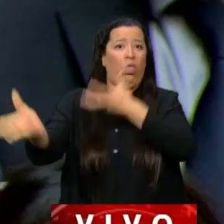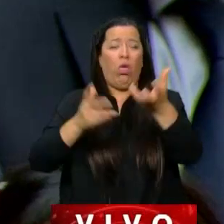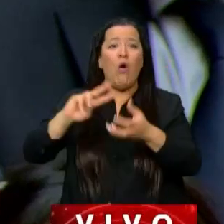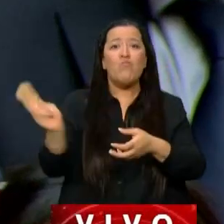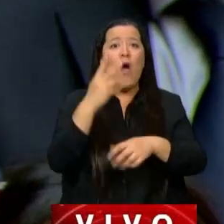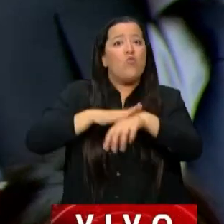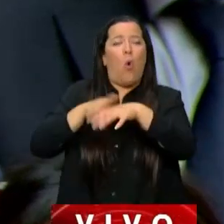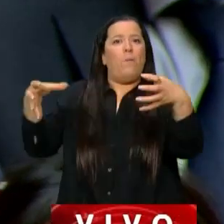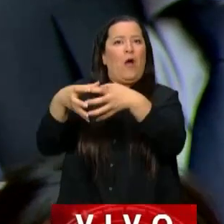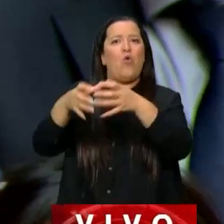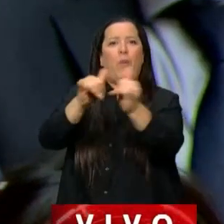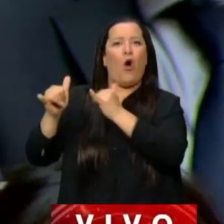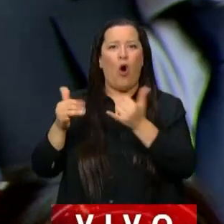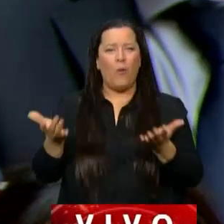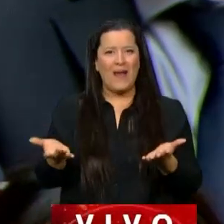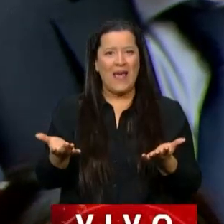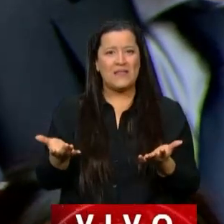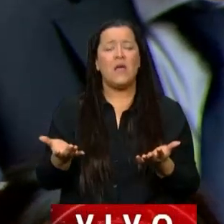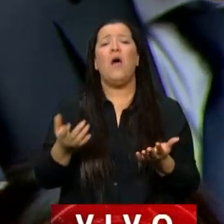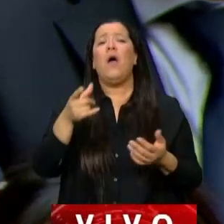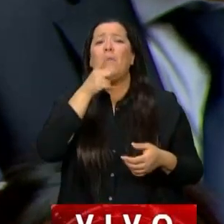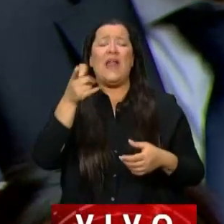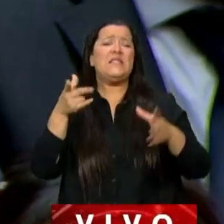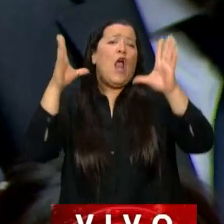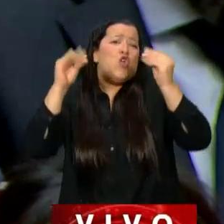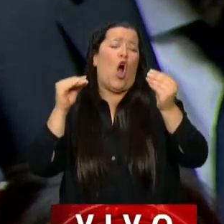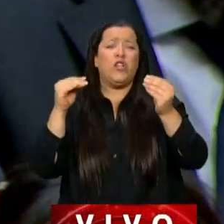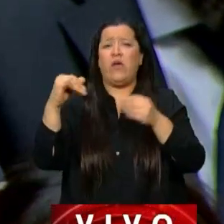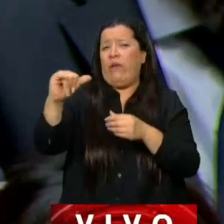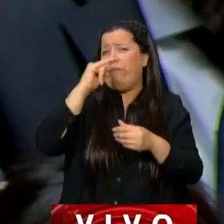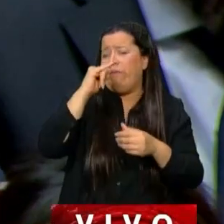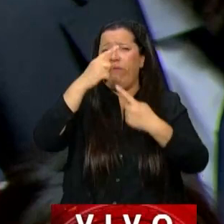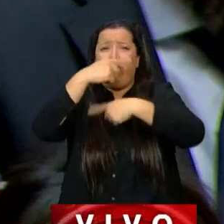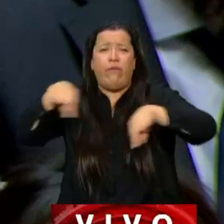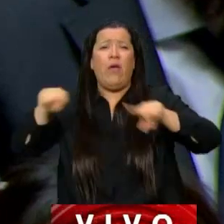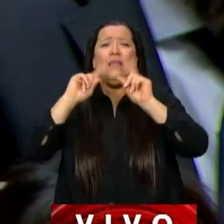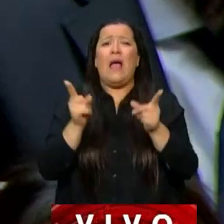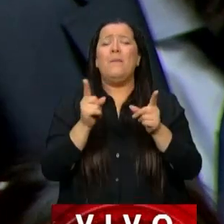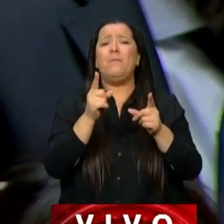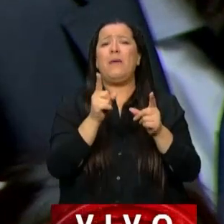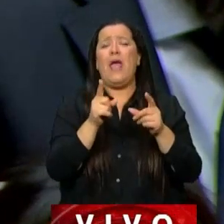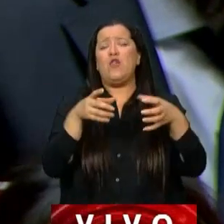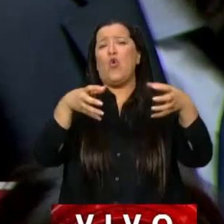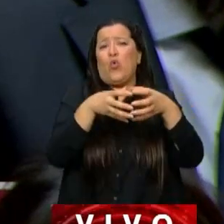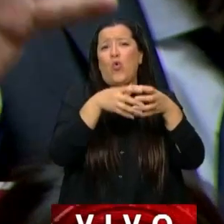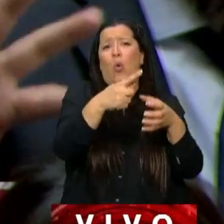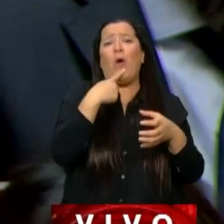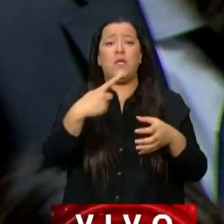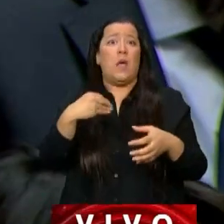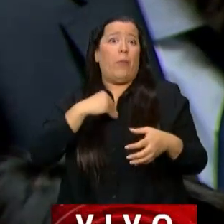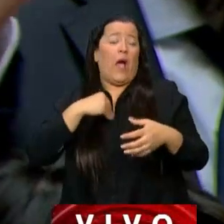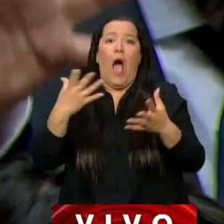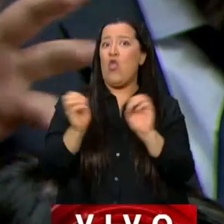nadie detrás. Como si el desenfreno, la noche, o inclusive desde algún sector confesional, el